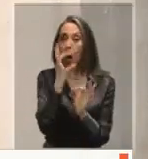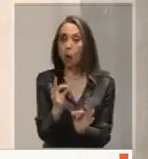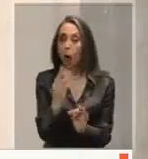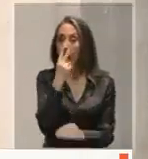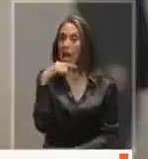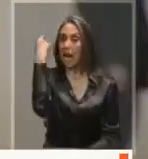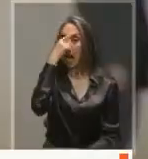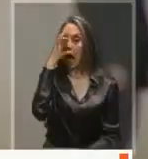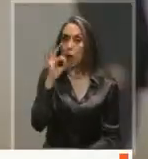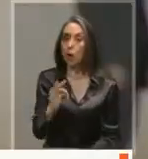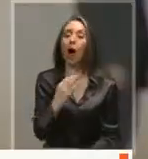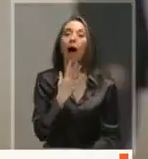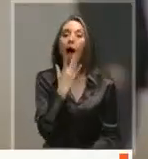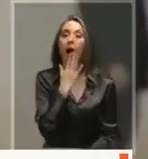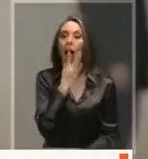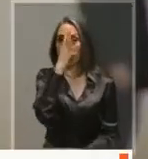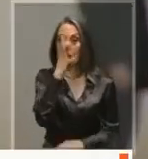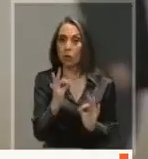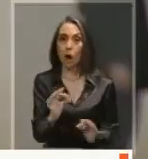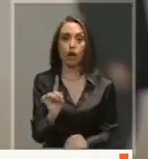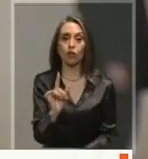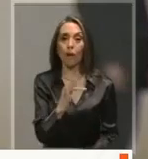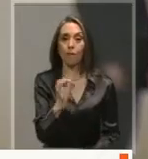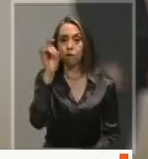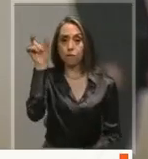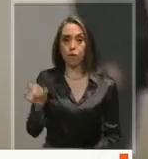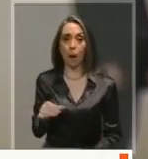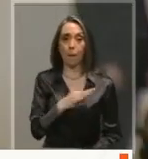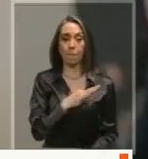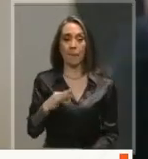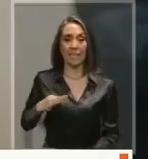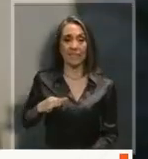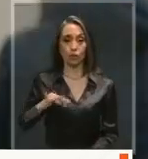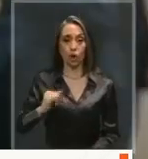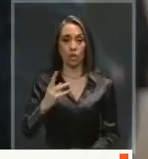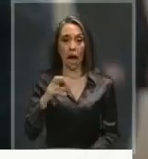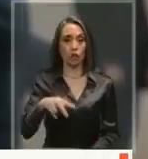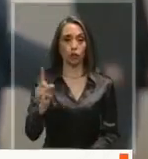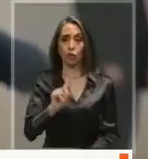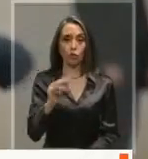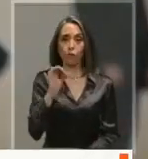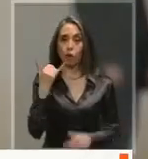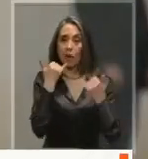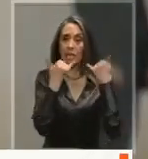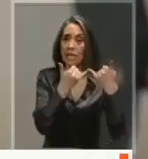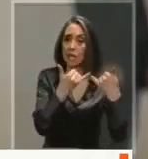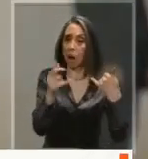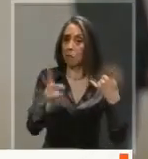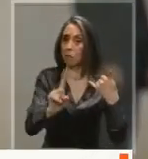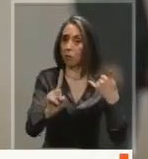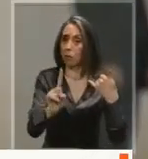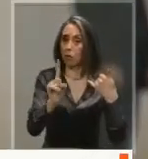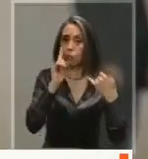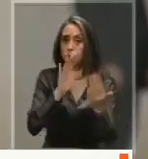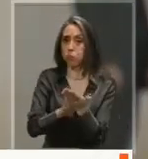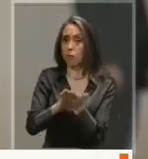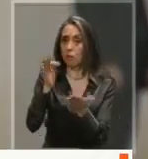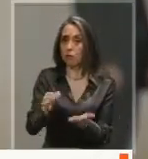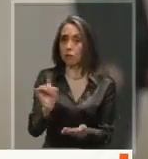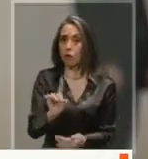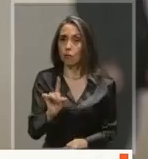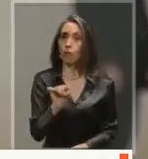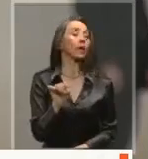igual, hablaba igual. Digo, pero es evidente que no fue el ministro. Es evidente que no fue el ministro. Y por lo tanto, creo que